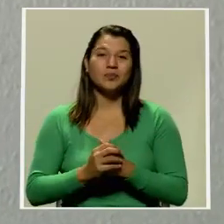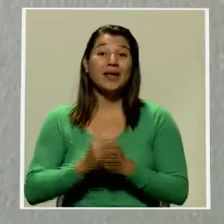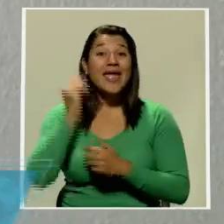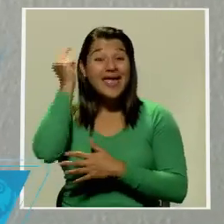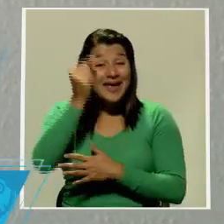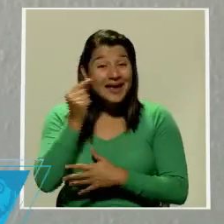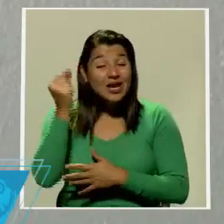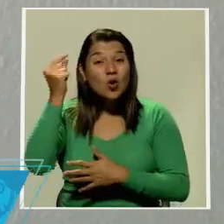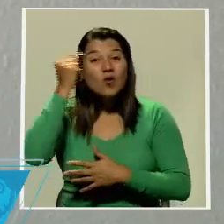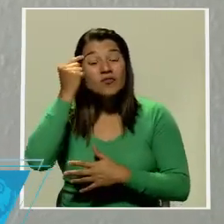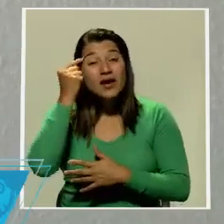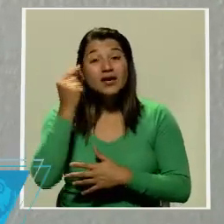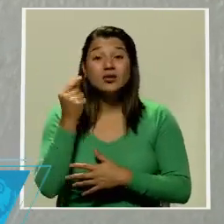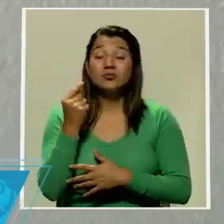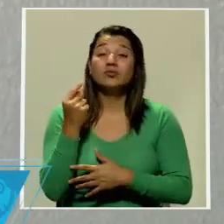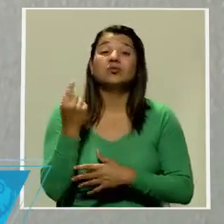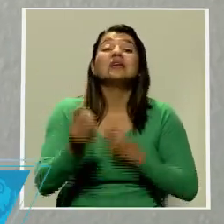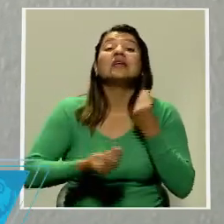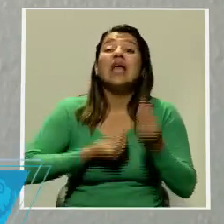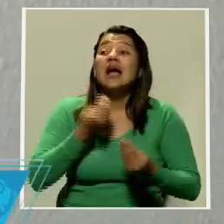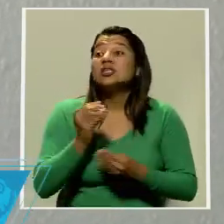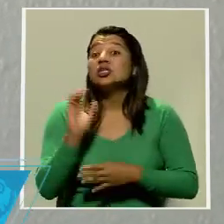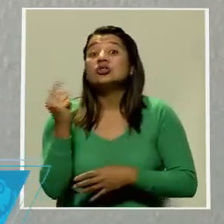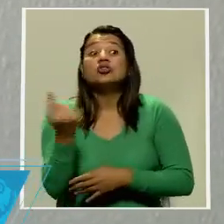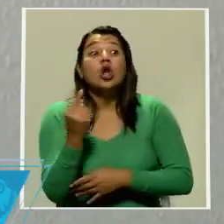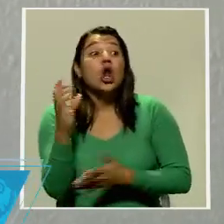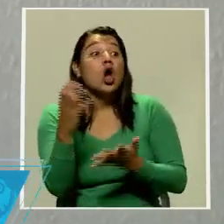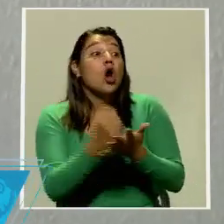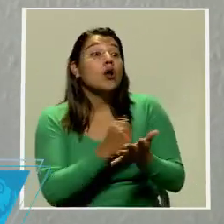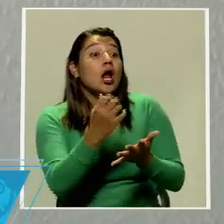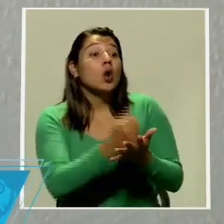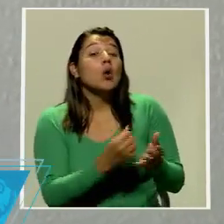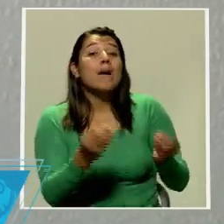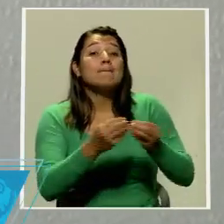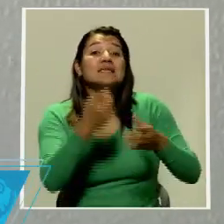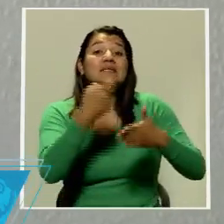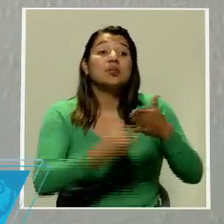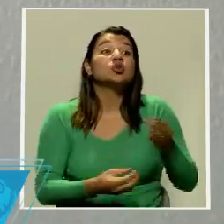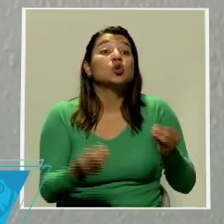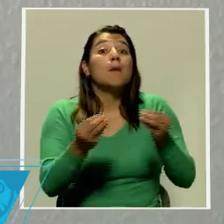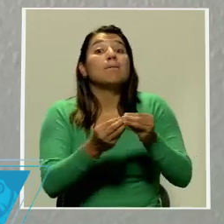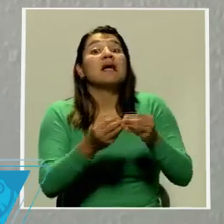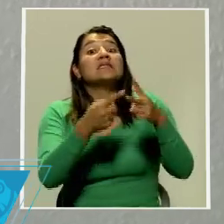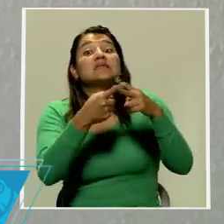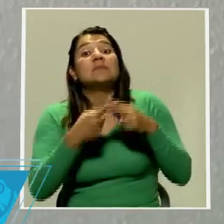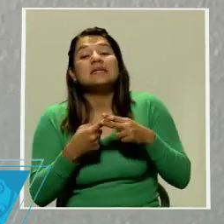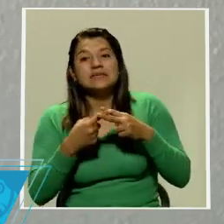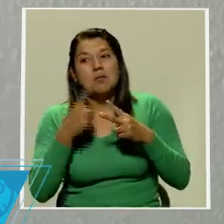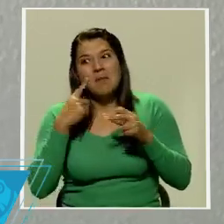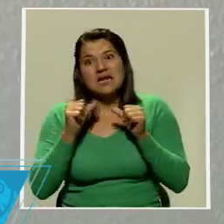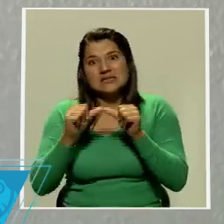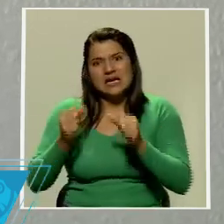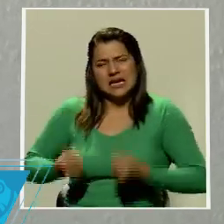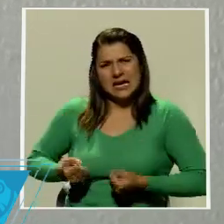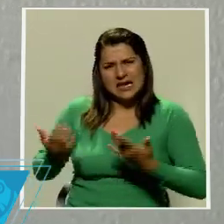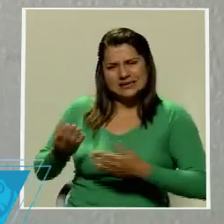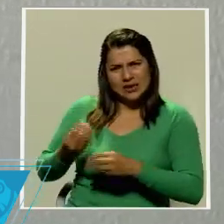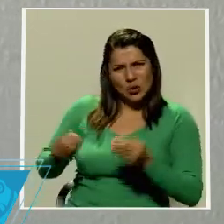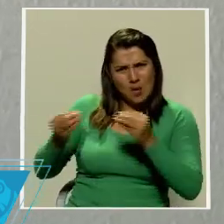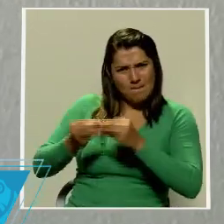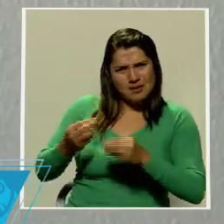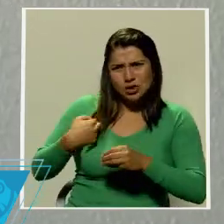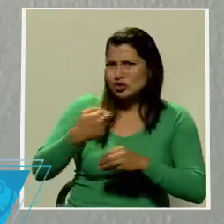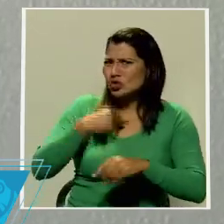lo único que ha recurrido es a más impuestos y más deuda para seguir gastando más. No podemos seguir dando plata a gente que no